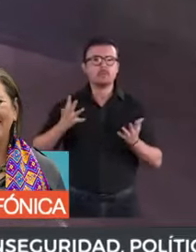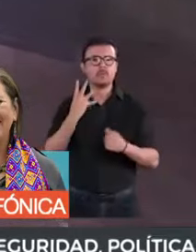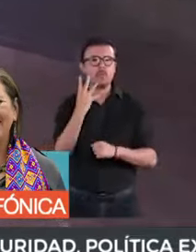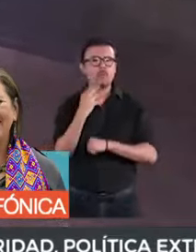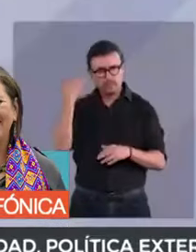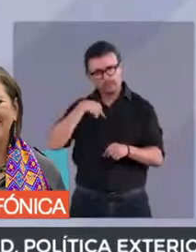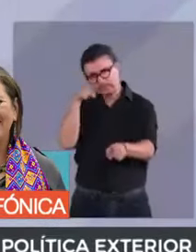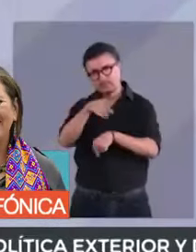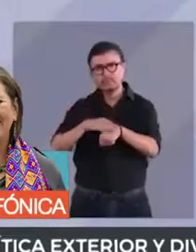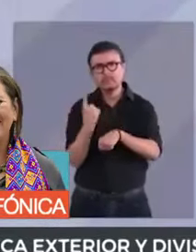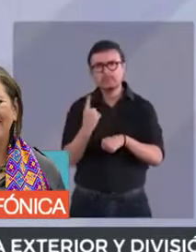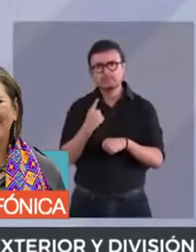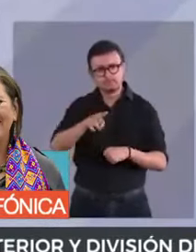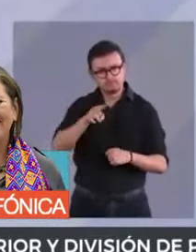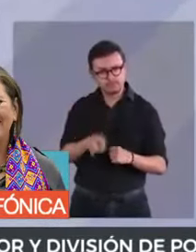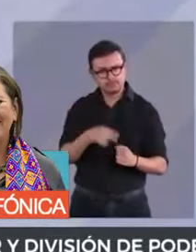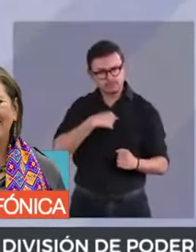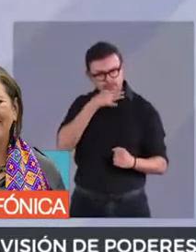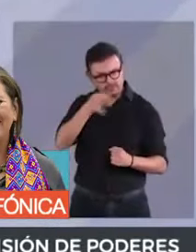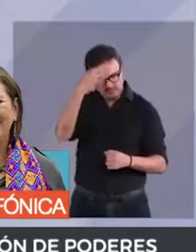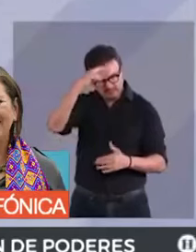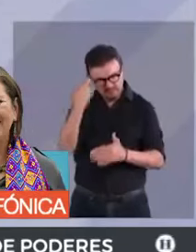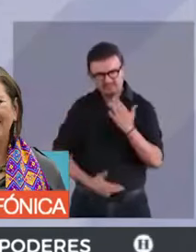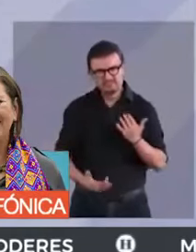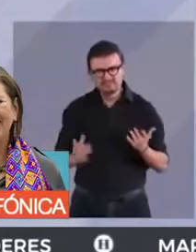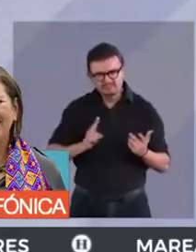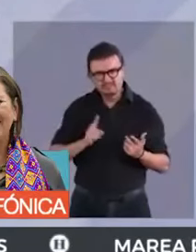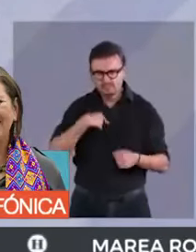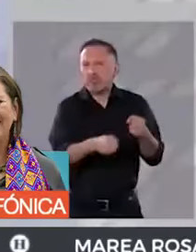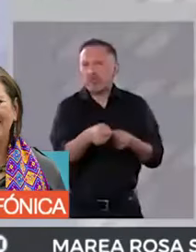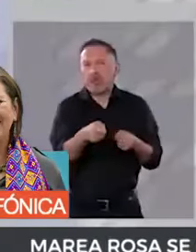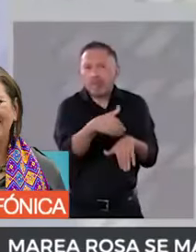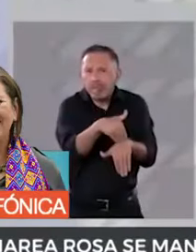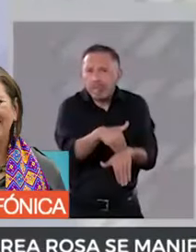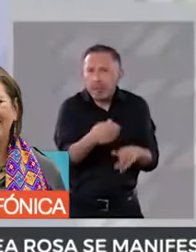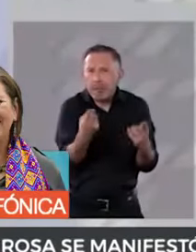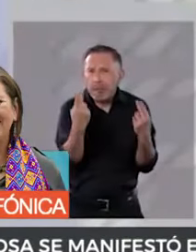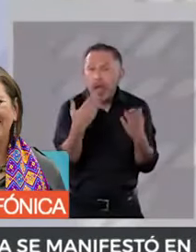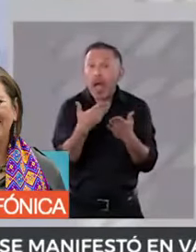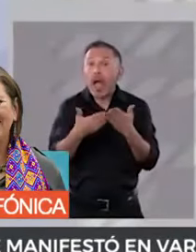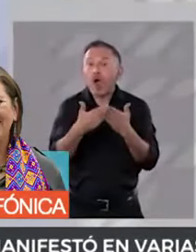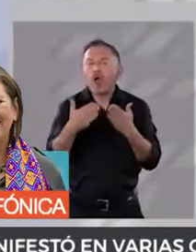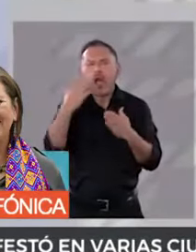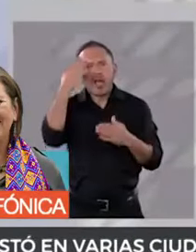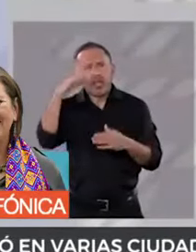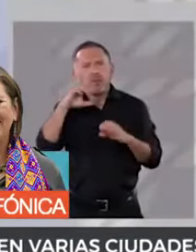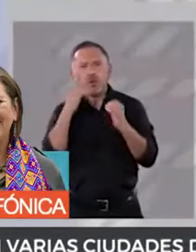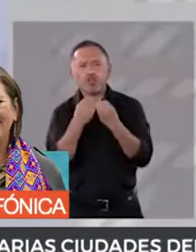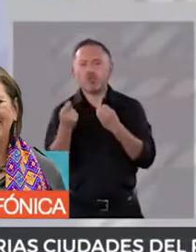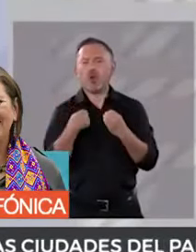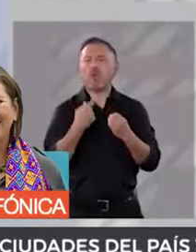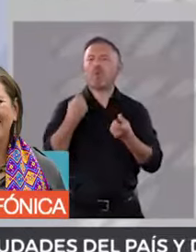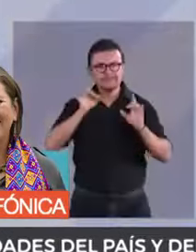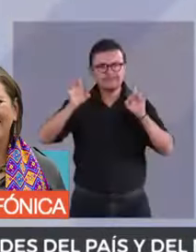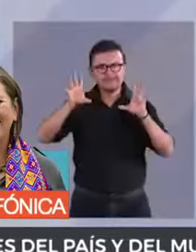narcopartido. Sí, porque están robando el dinero de los mexicanos. Y Mario Delgado sabe que lo están investigando en Estados Unidos. Uh-huh. Él lo